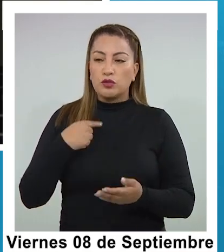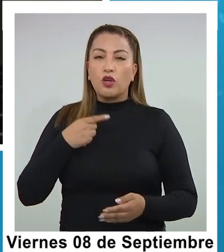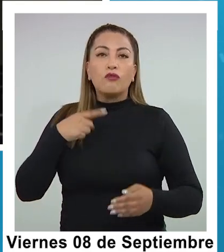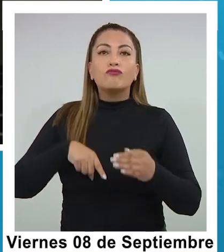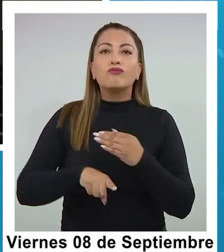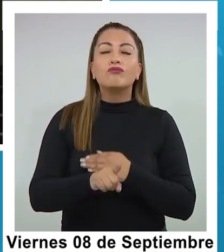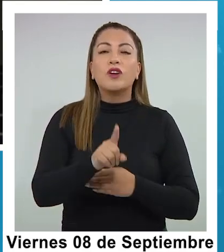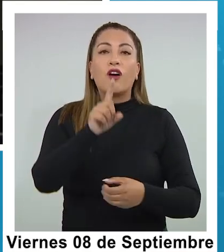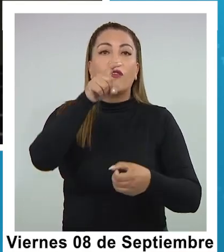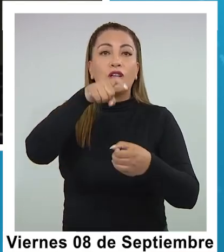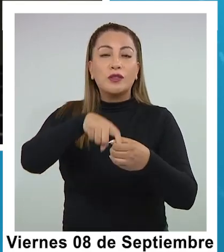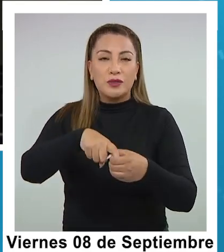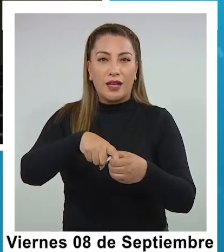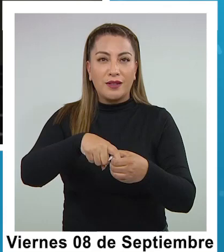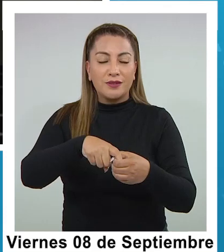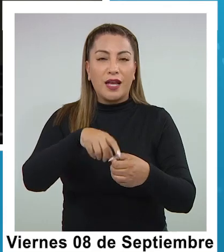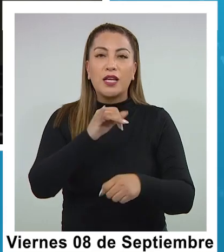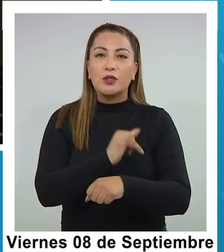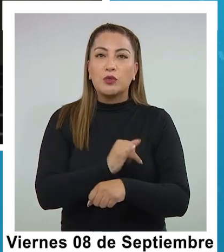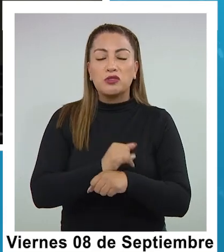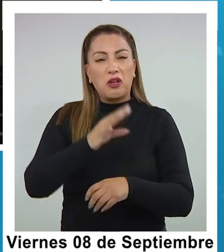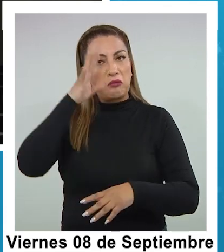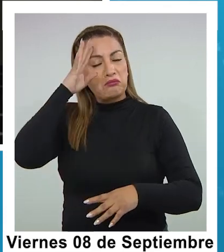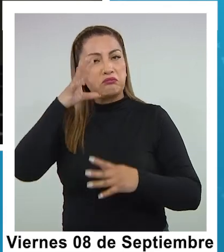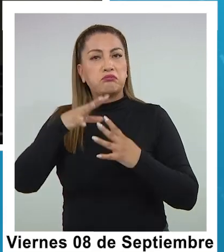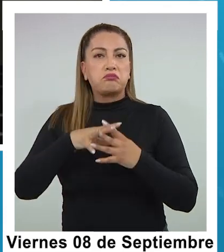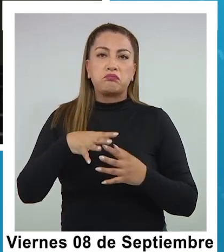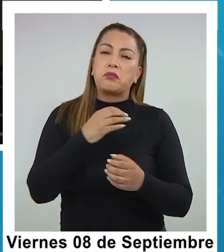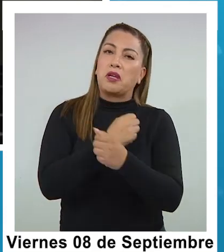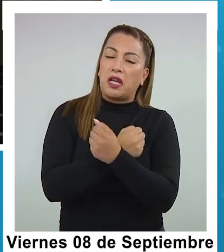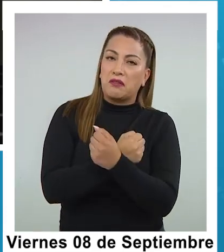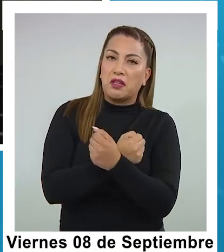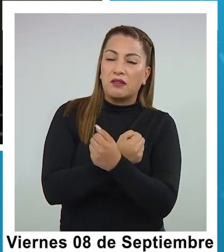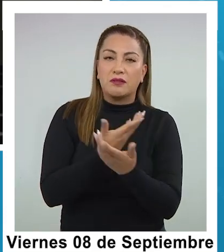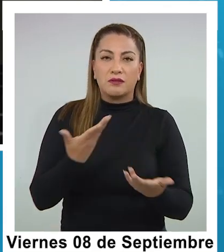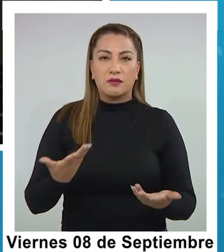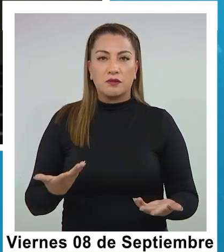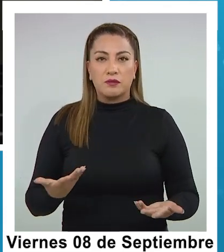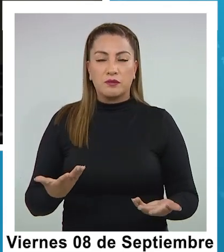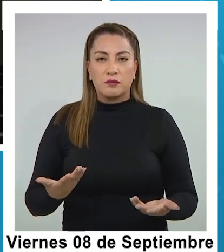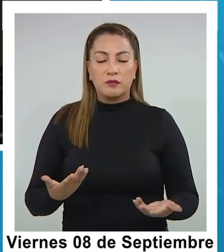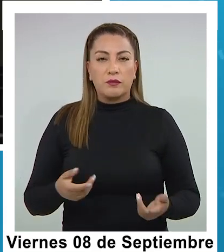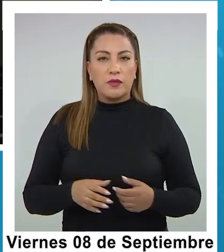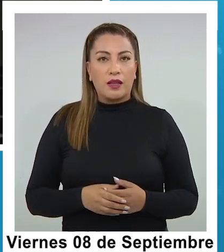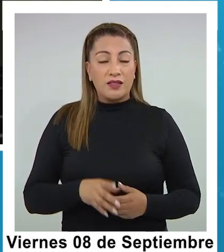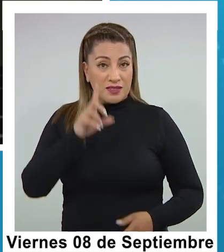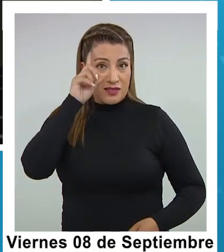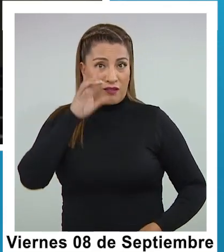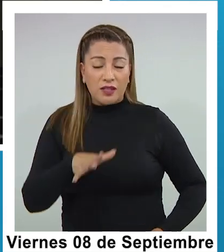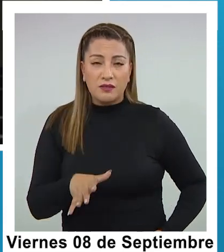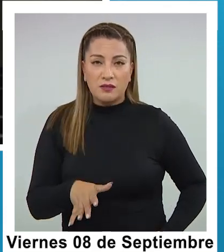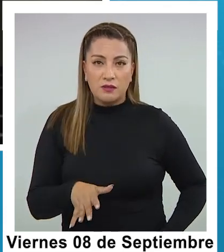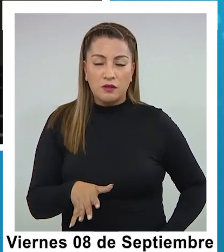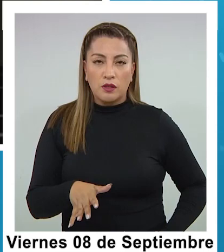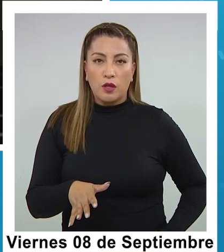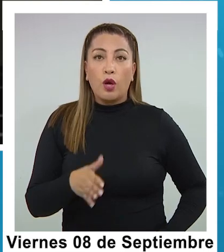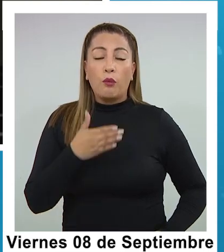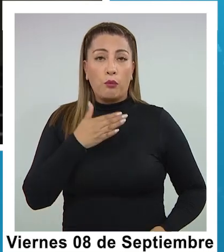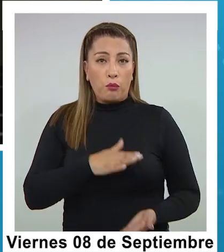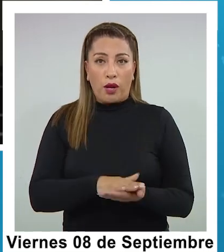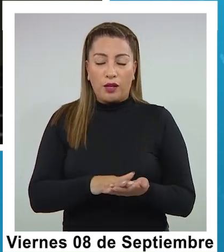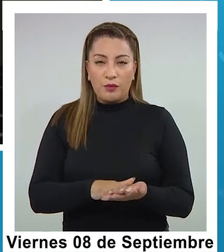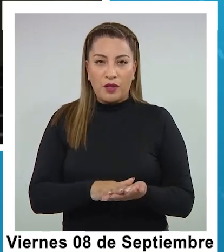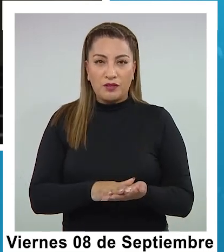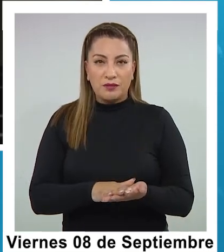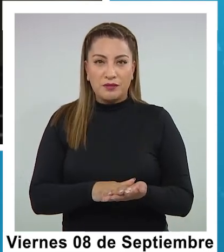las instituciones armadas, ¿verdad?, como un legítimo derecho de aprendizaje, tengo que saber que si me meto en estos